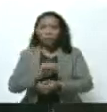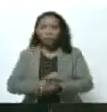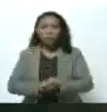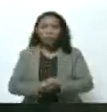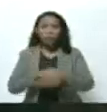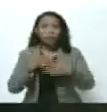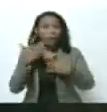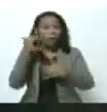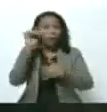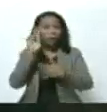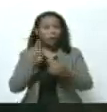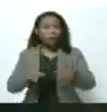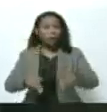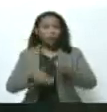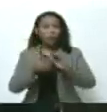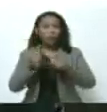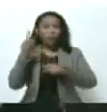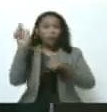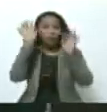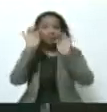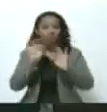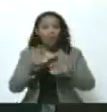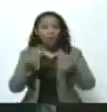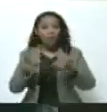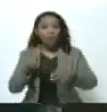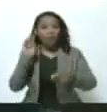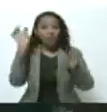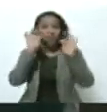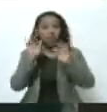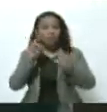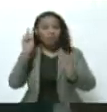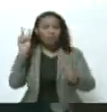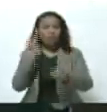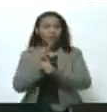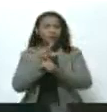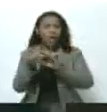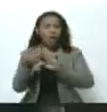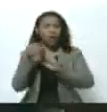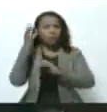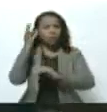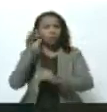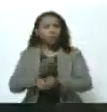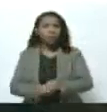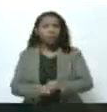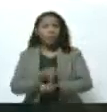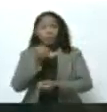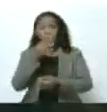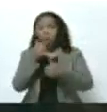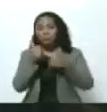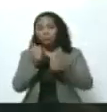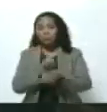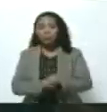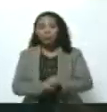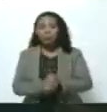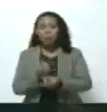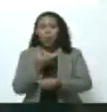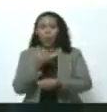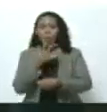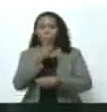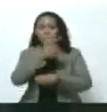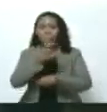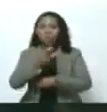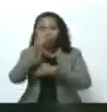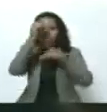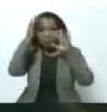que están contrarios a esta forma de vía violenta contra la mujer. Bueno, muy bien. ¿Cuántas personas